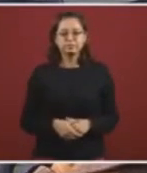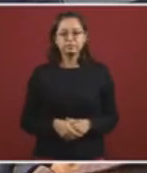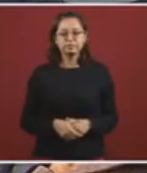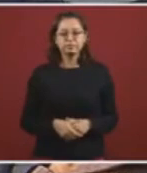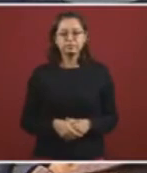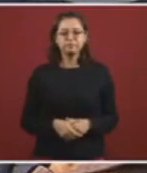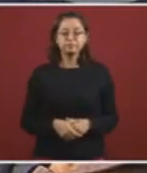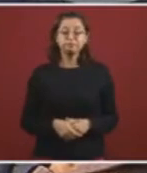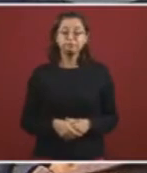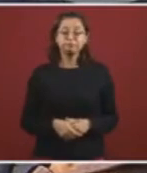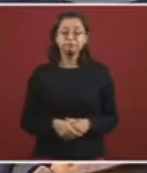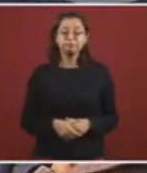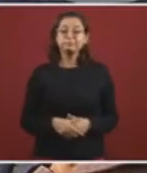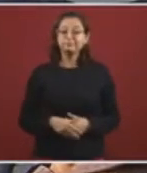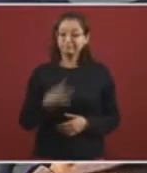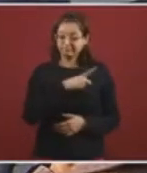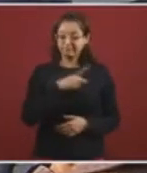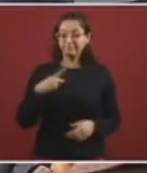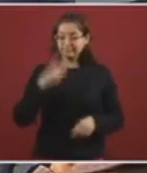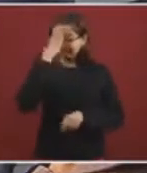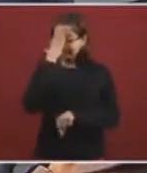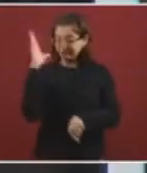Y vale más recordarlo,